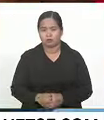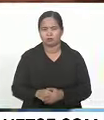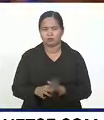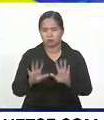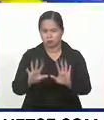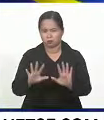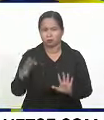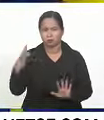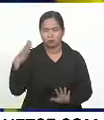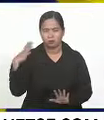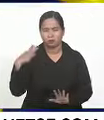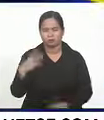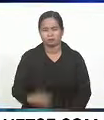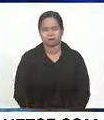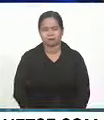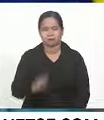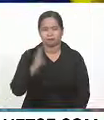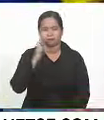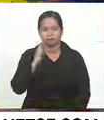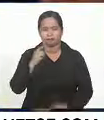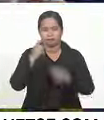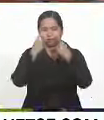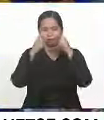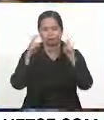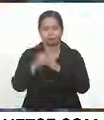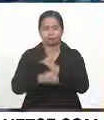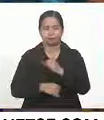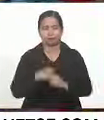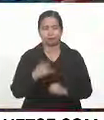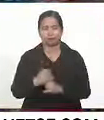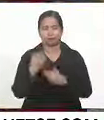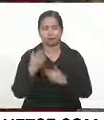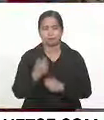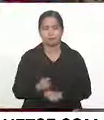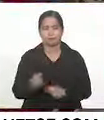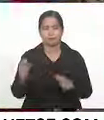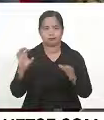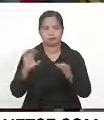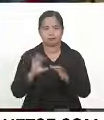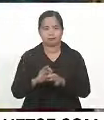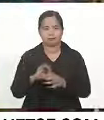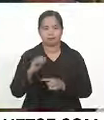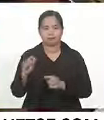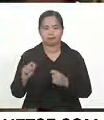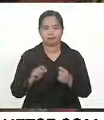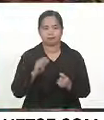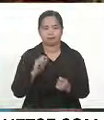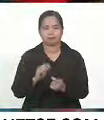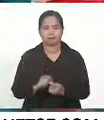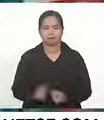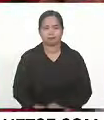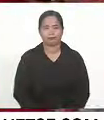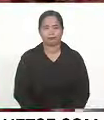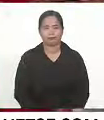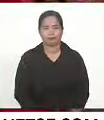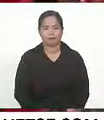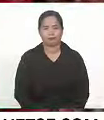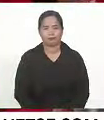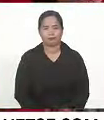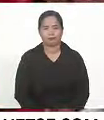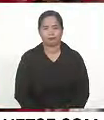No. Rosel Feria para sa Mata ng Aguila International, trusted, connected, on point.